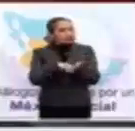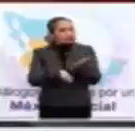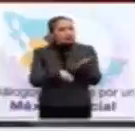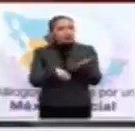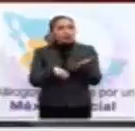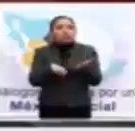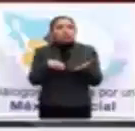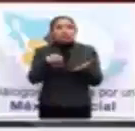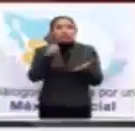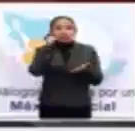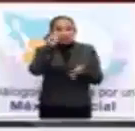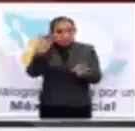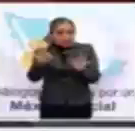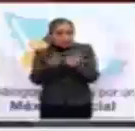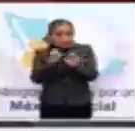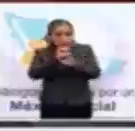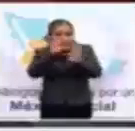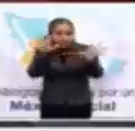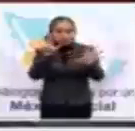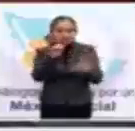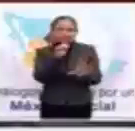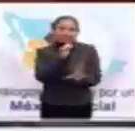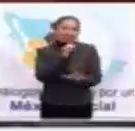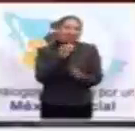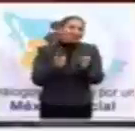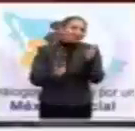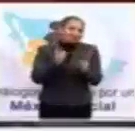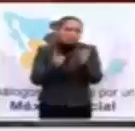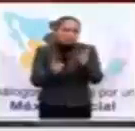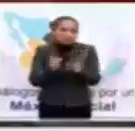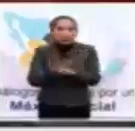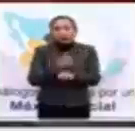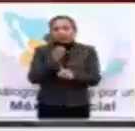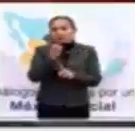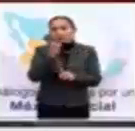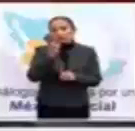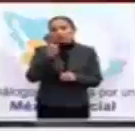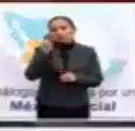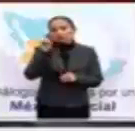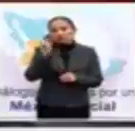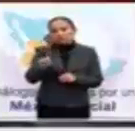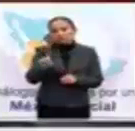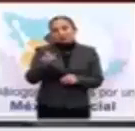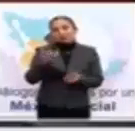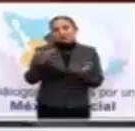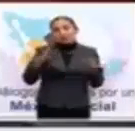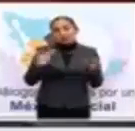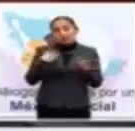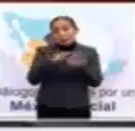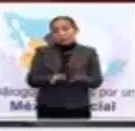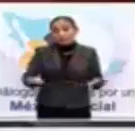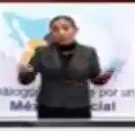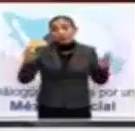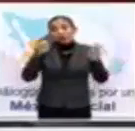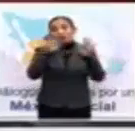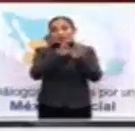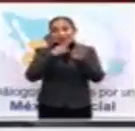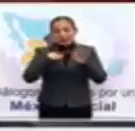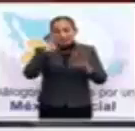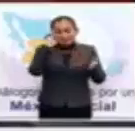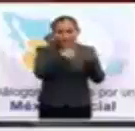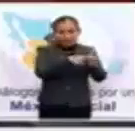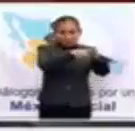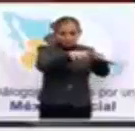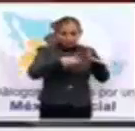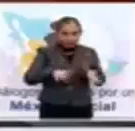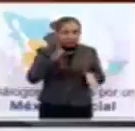Y eso no siempre es exactamente claro, ¿no? Y por lo tanto sí sería bien importante en el